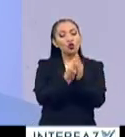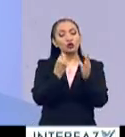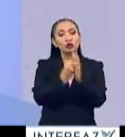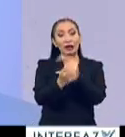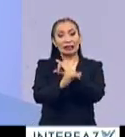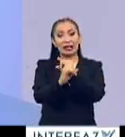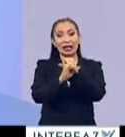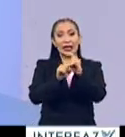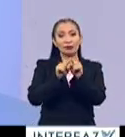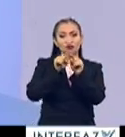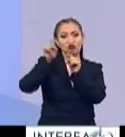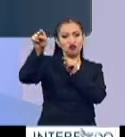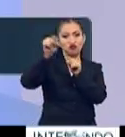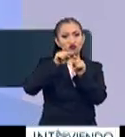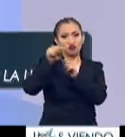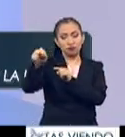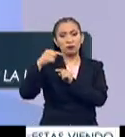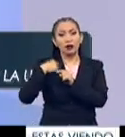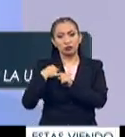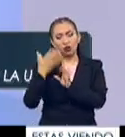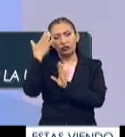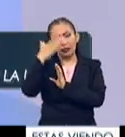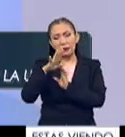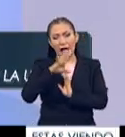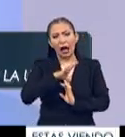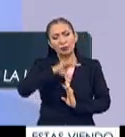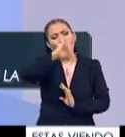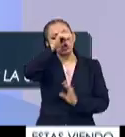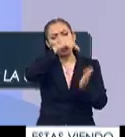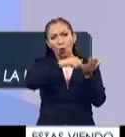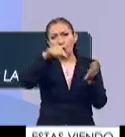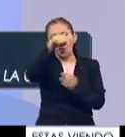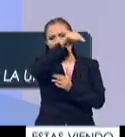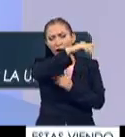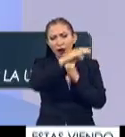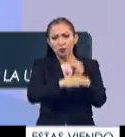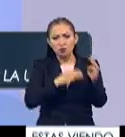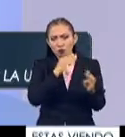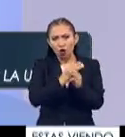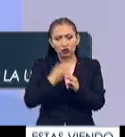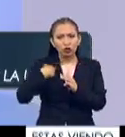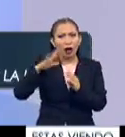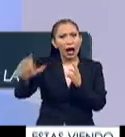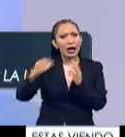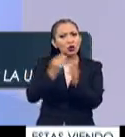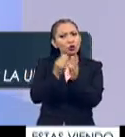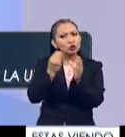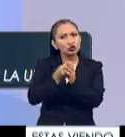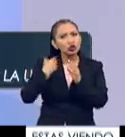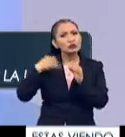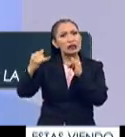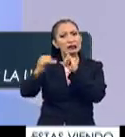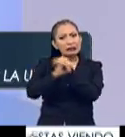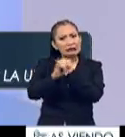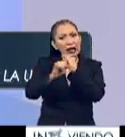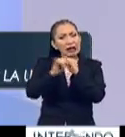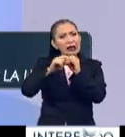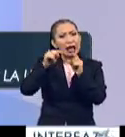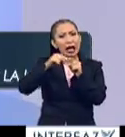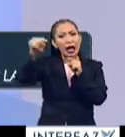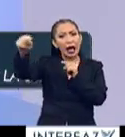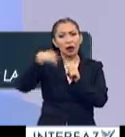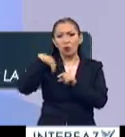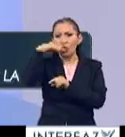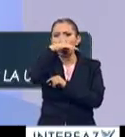distancia. Uh-huh. Yo sabía que eso existía en otros sitios del mundo, estos cursos masivos a distancia que están de